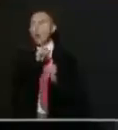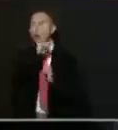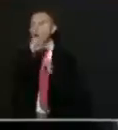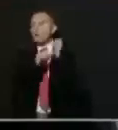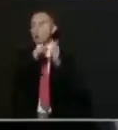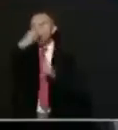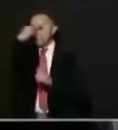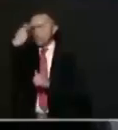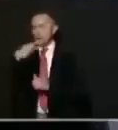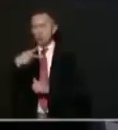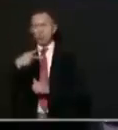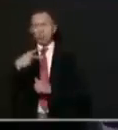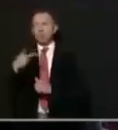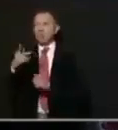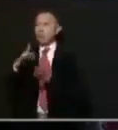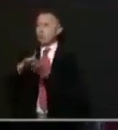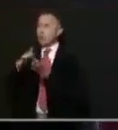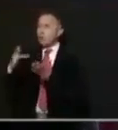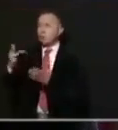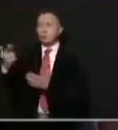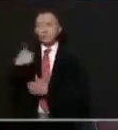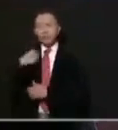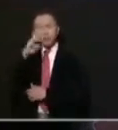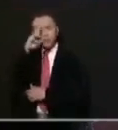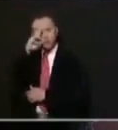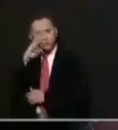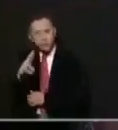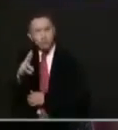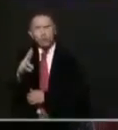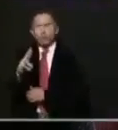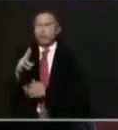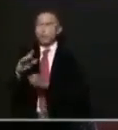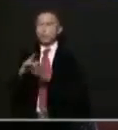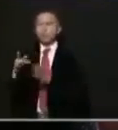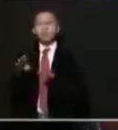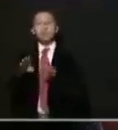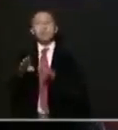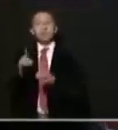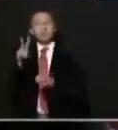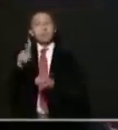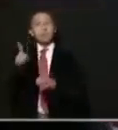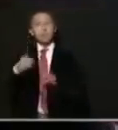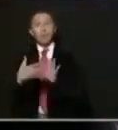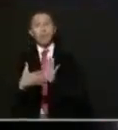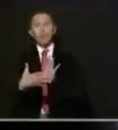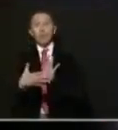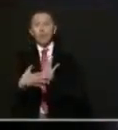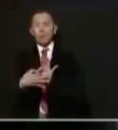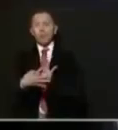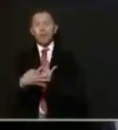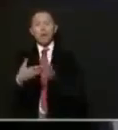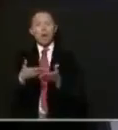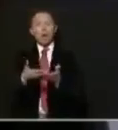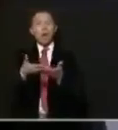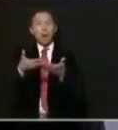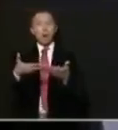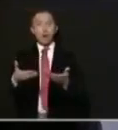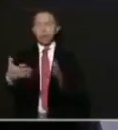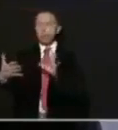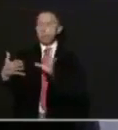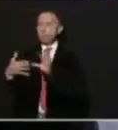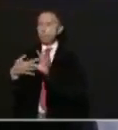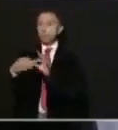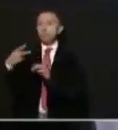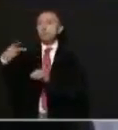México. Gracias por su respeto. Carmen Santiago Alonso. Gracias por su sacerdotisa. Silencio. La conexión está ahora. Su energía